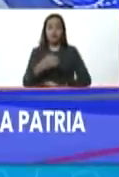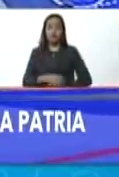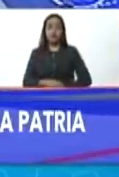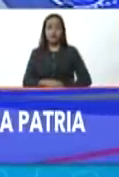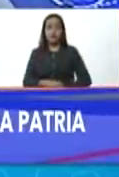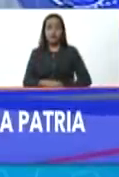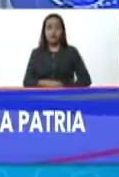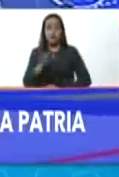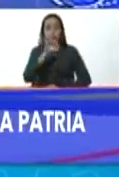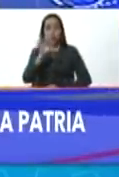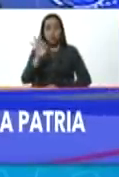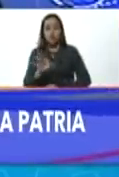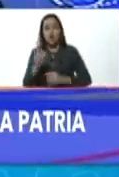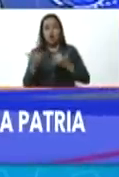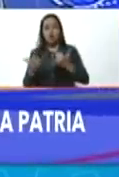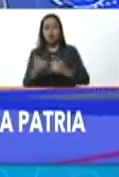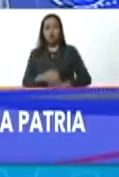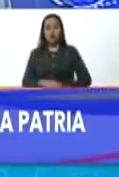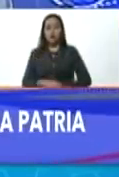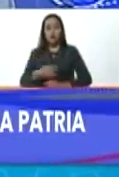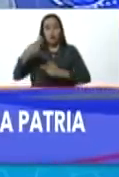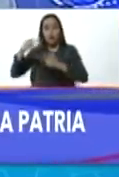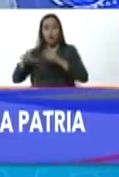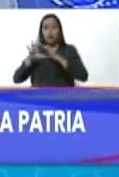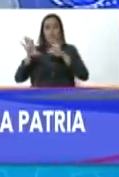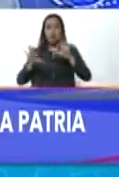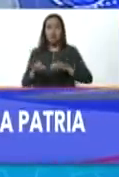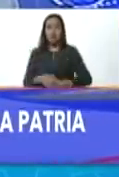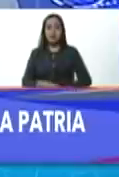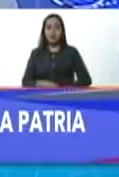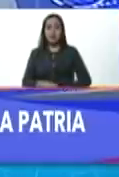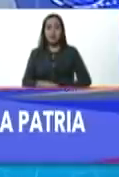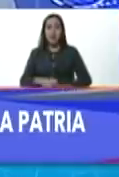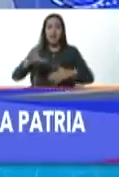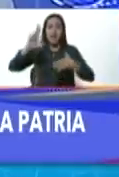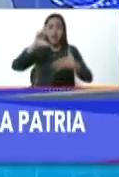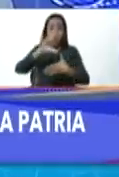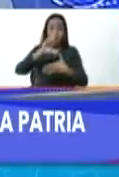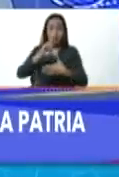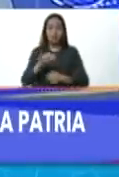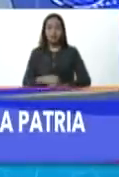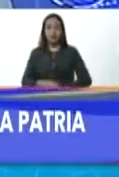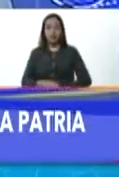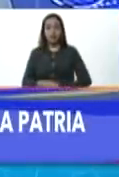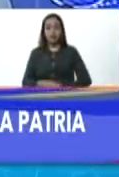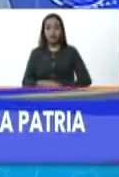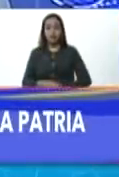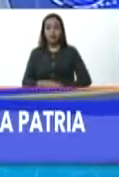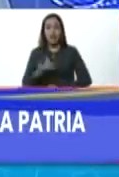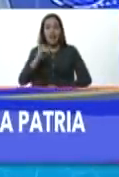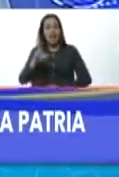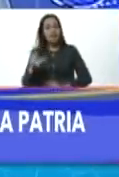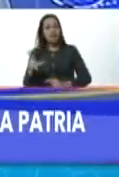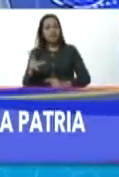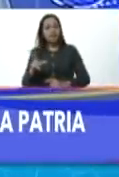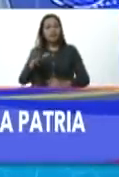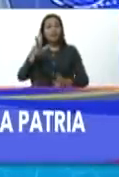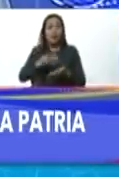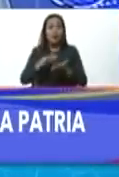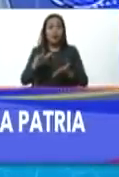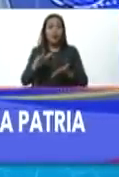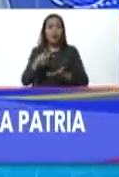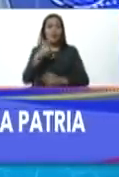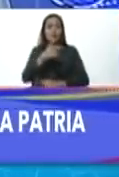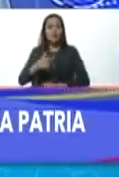en porcentaje, en este caso, al resto de los países. Aquí en América Latina han declarado y se ha comprobado casos